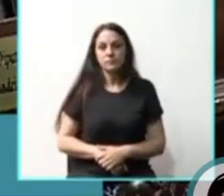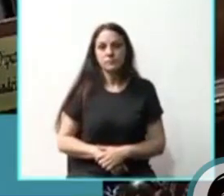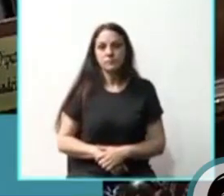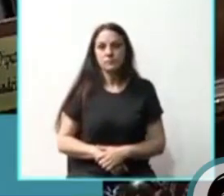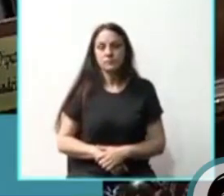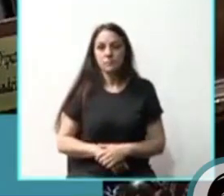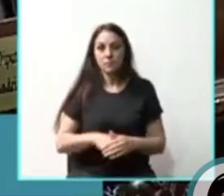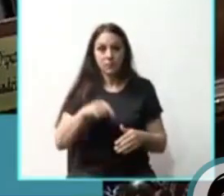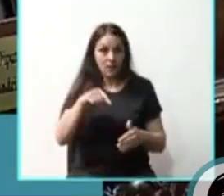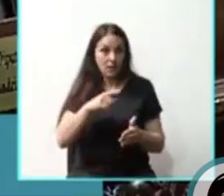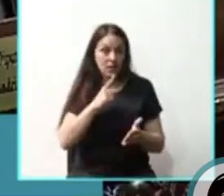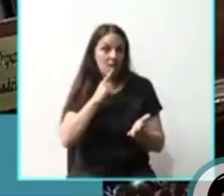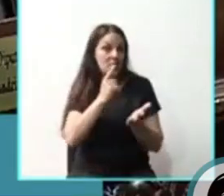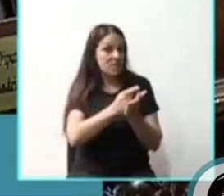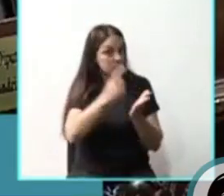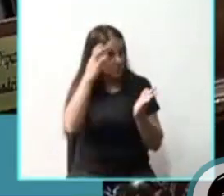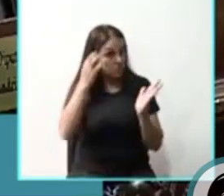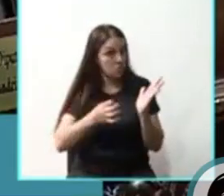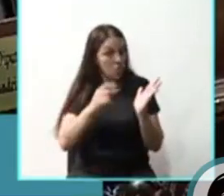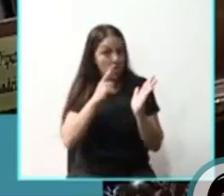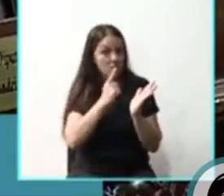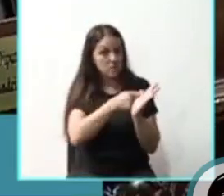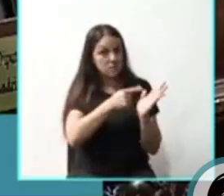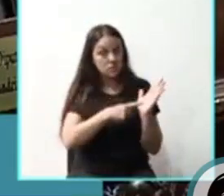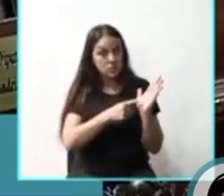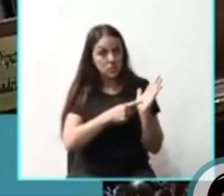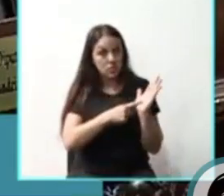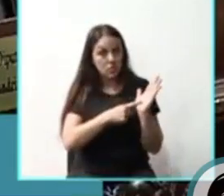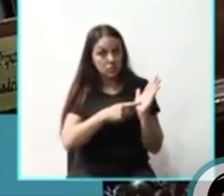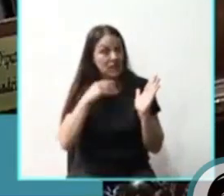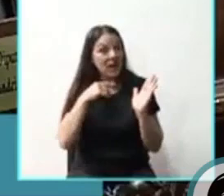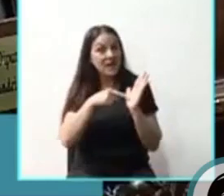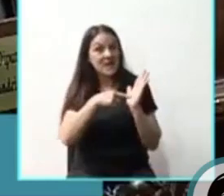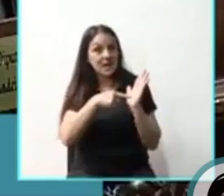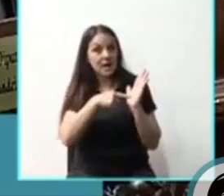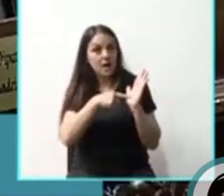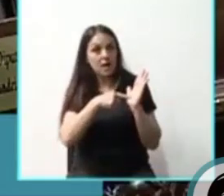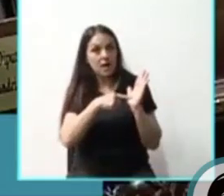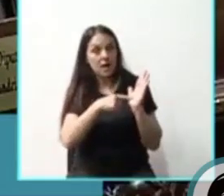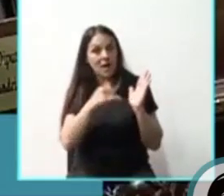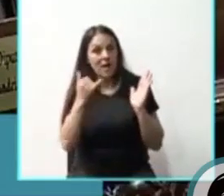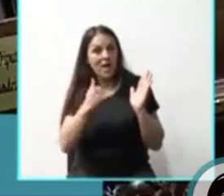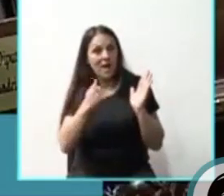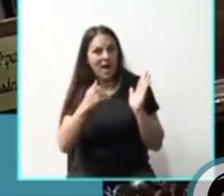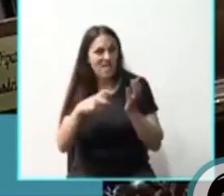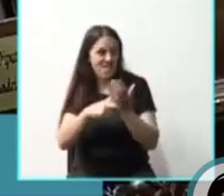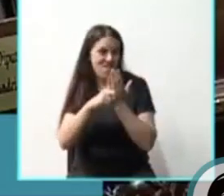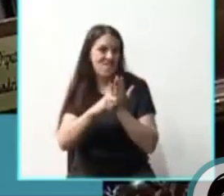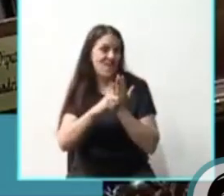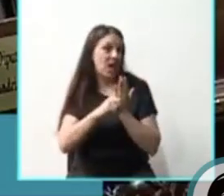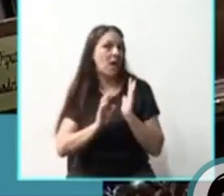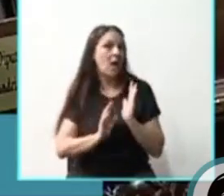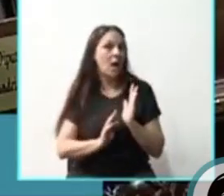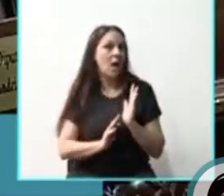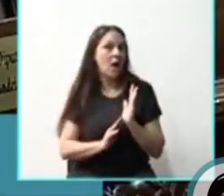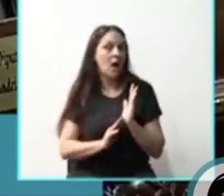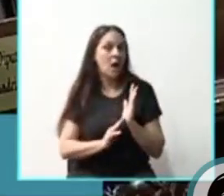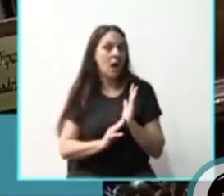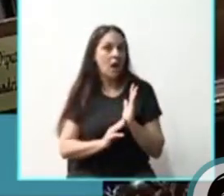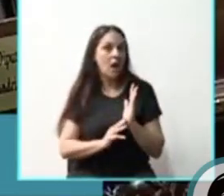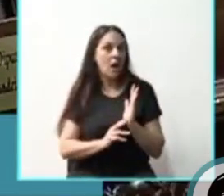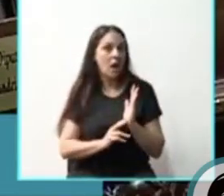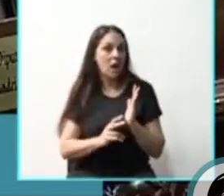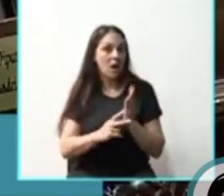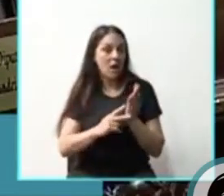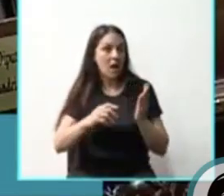y en este fallo judicial particularmente en gernika hay un fiscal como día